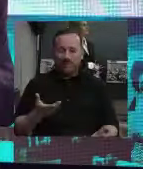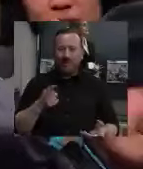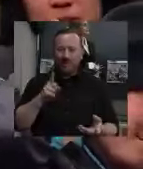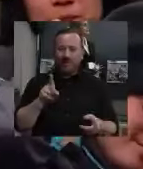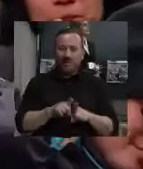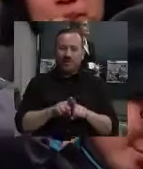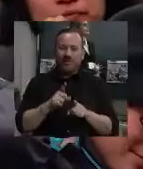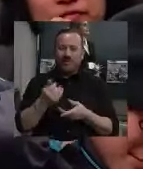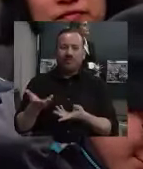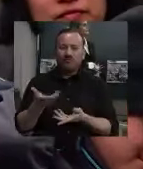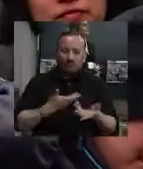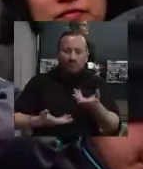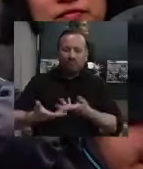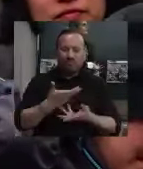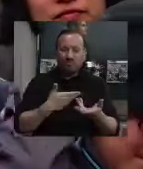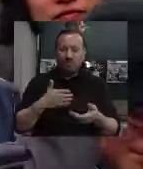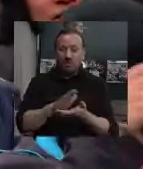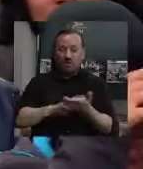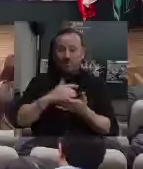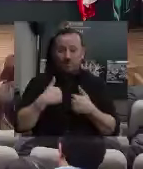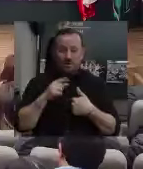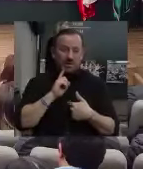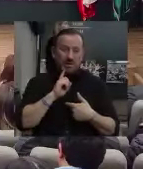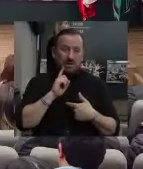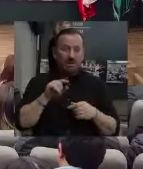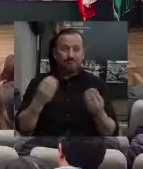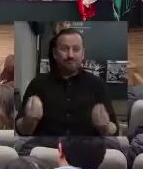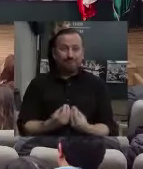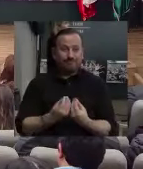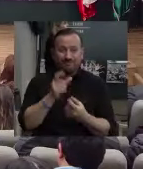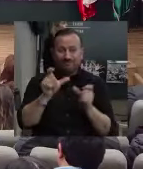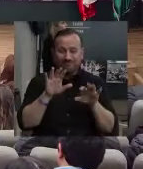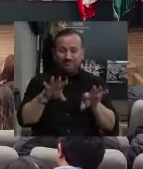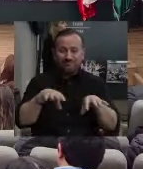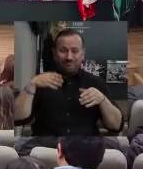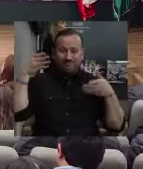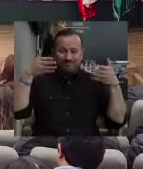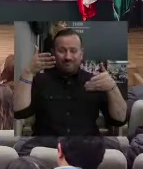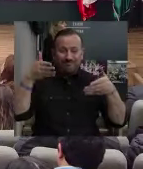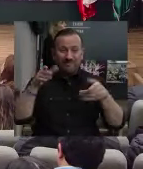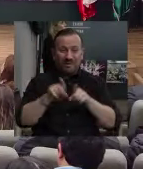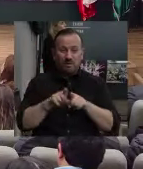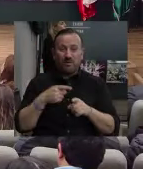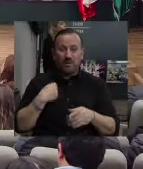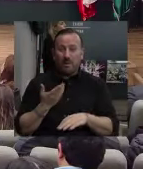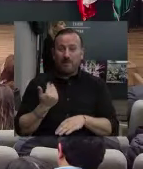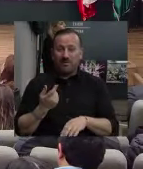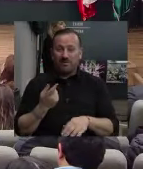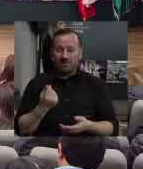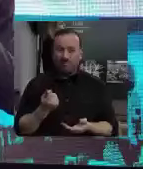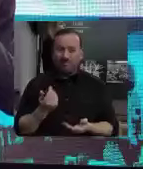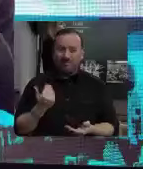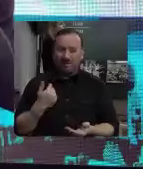el retorno Porque si yo tuviera que llenar este auditorio de personas que profesionalmente me cobren por escucharme